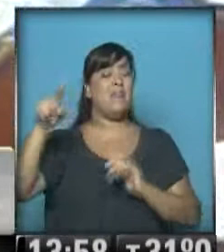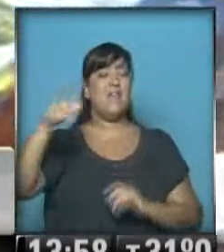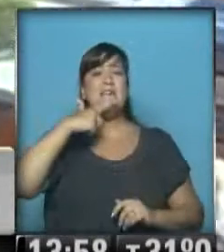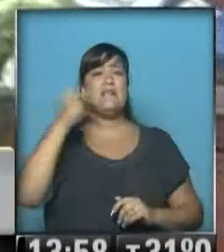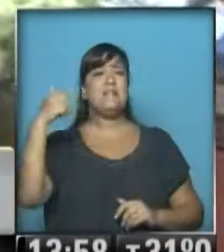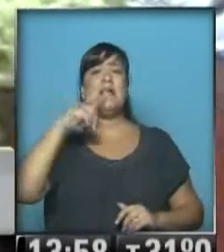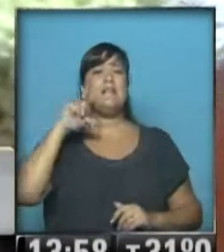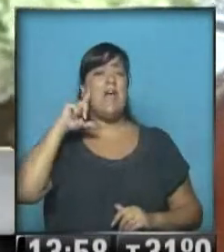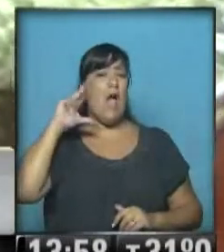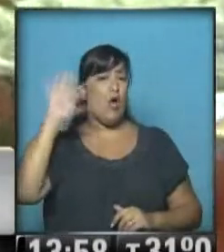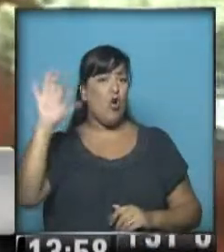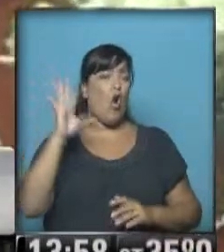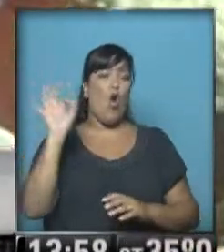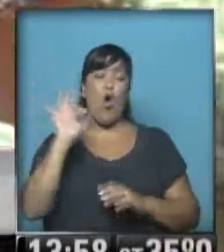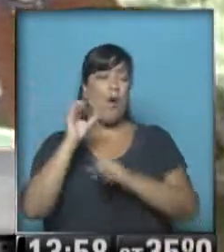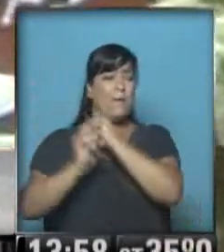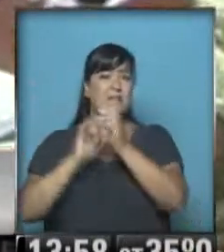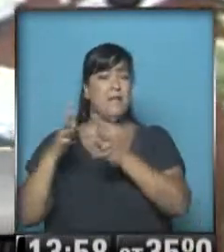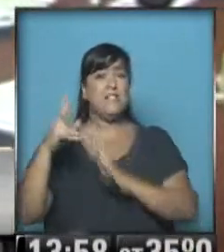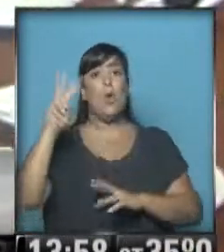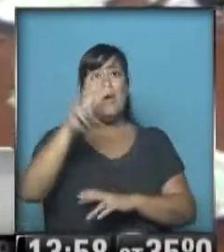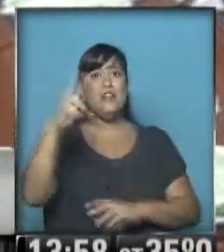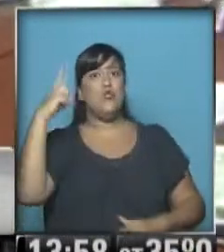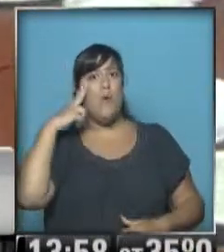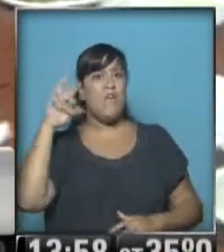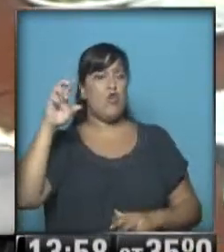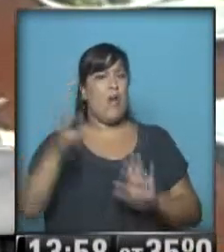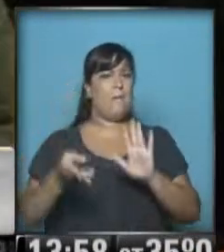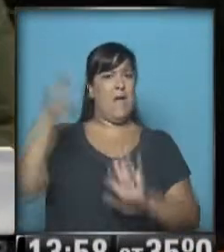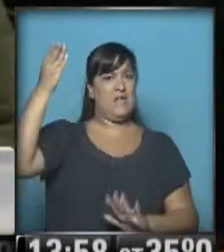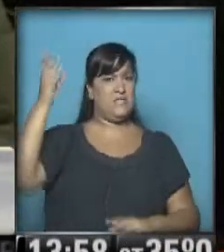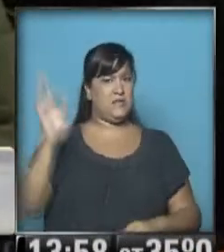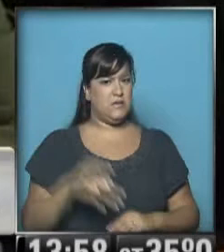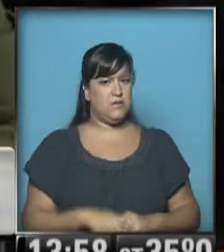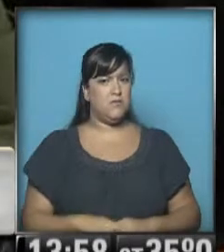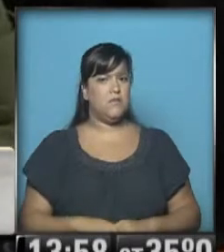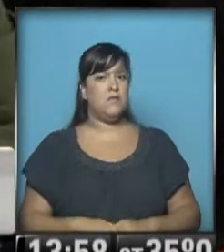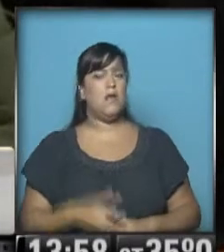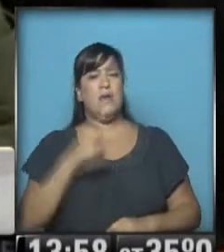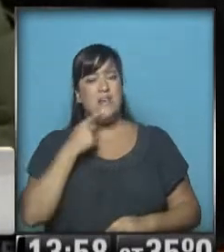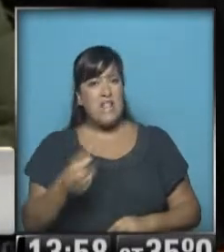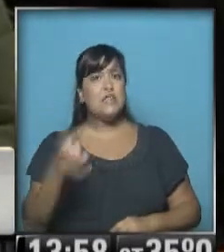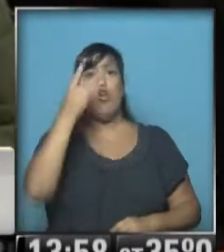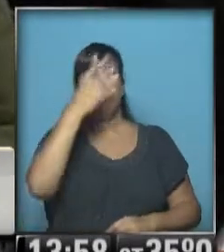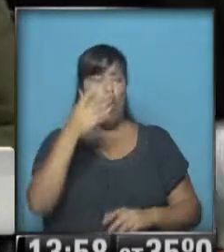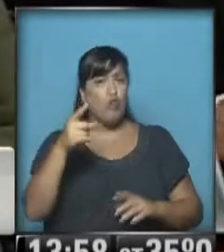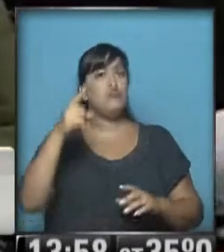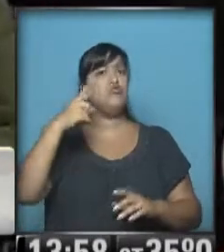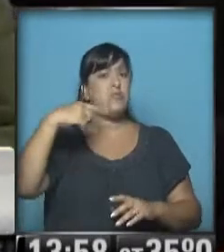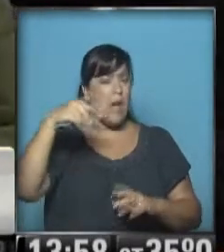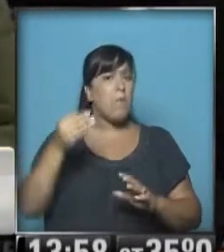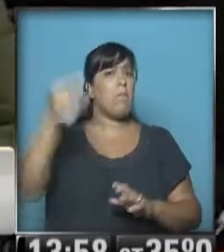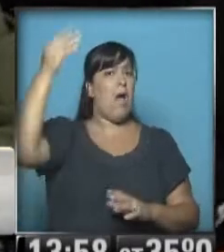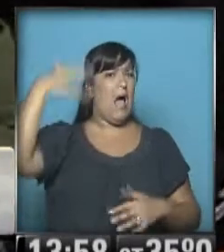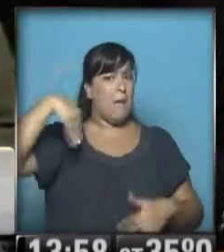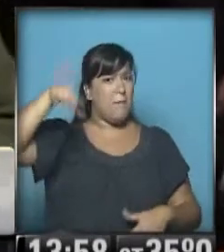parecida, era lo mismo, a $29 el millón de BTU. O sea, casi 12 veces más, y nosotros